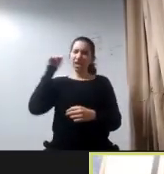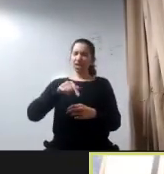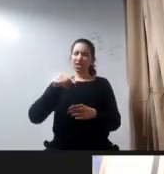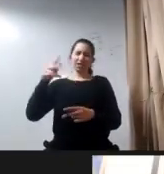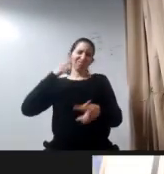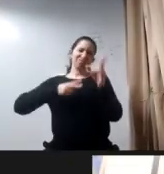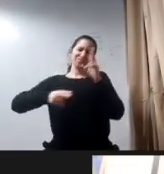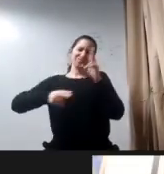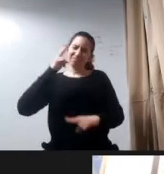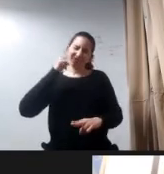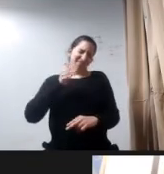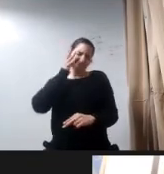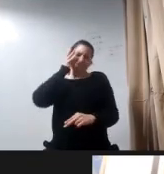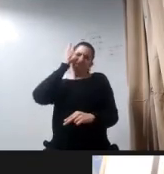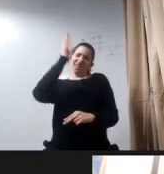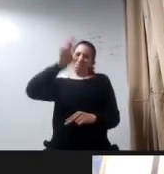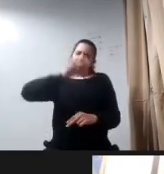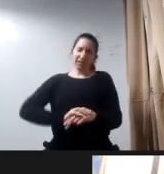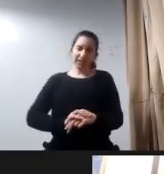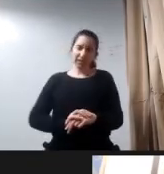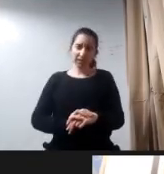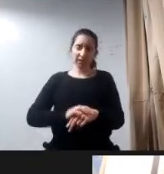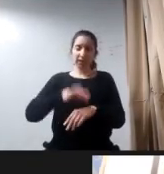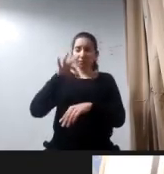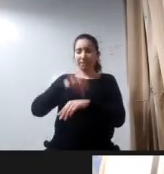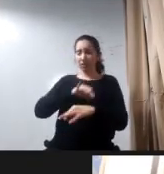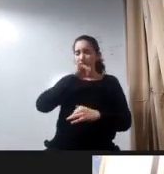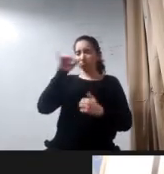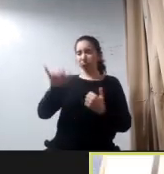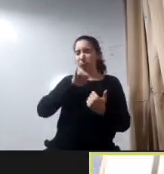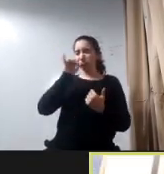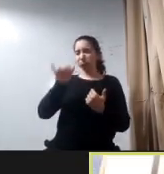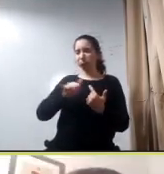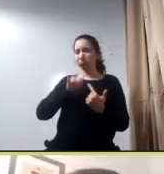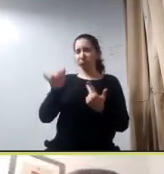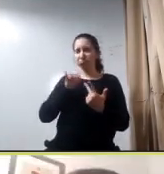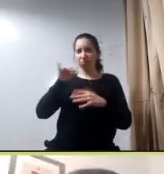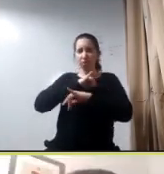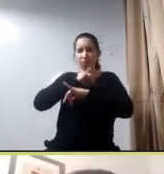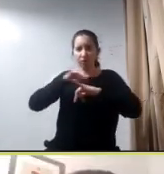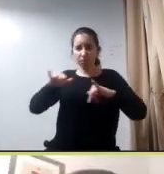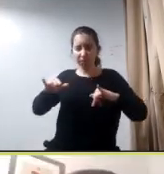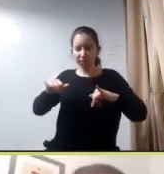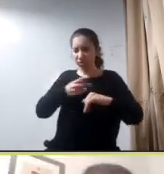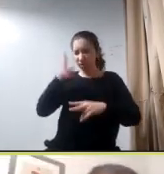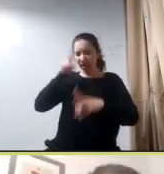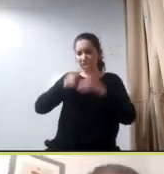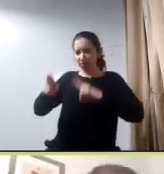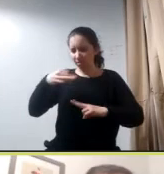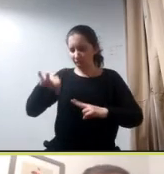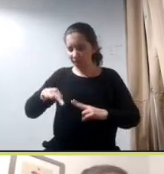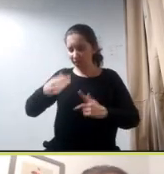Y que entonces hay un punto en el que esa información, digamos, también daña